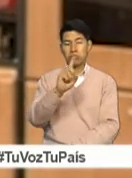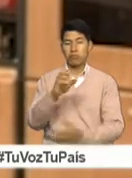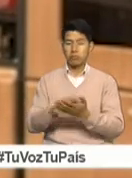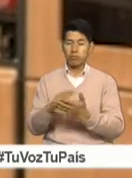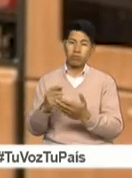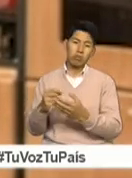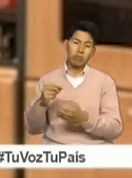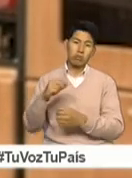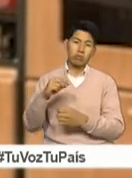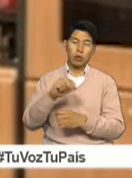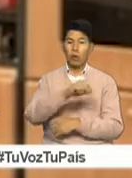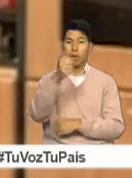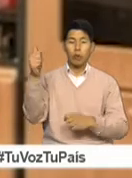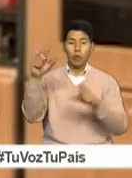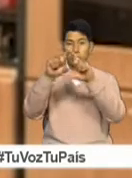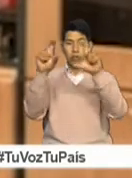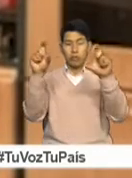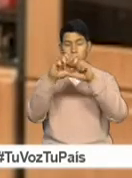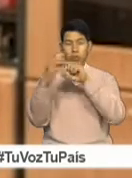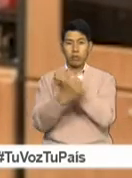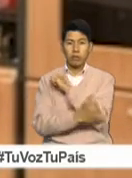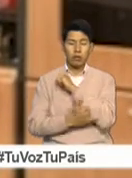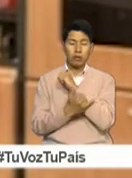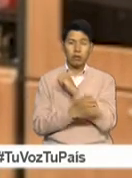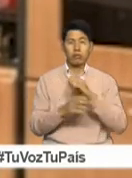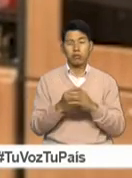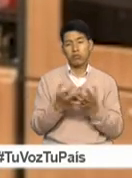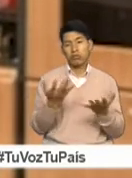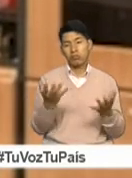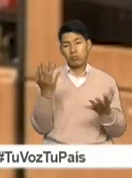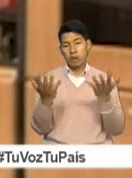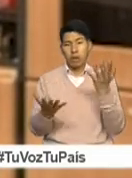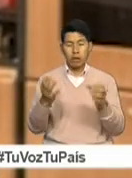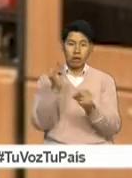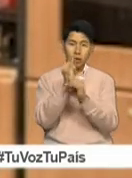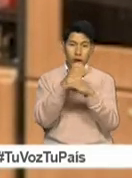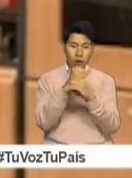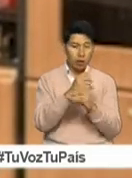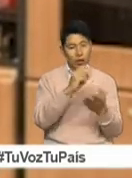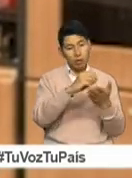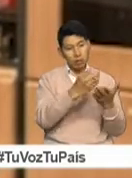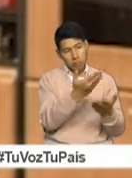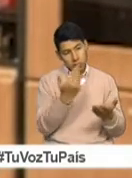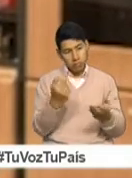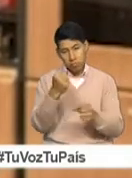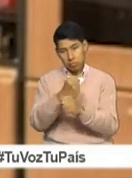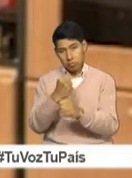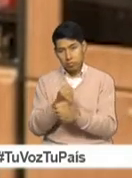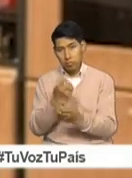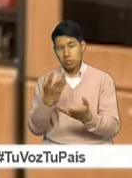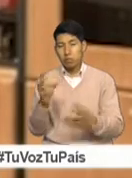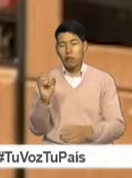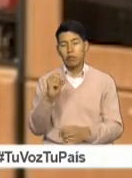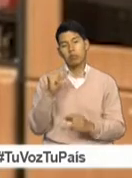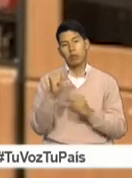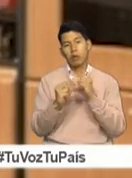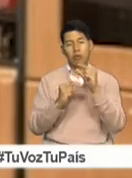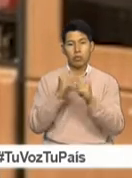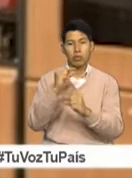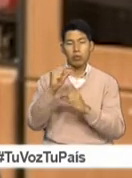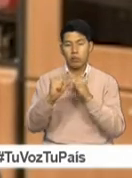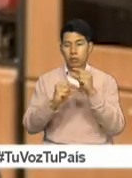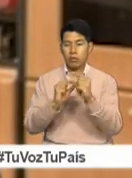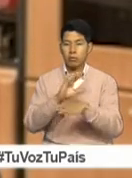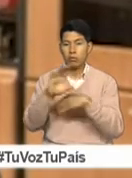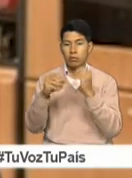empresas extranjeras o contrataban a los ingenieros o contrataban a las empresas nacionales entonces poco a poco nos fuimos nutriendo de